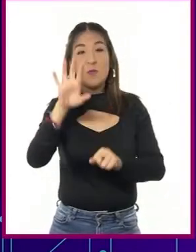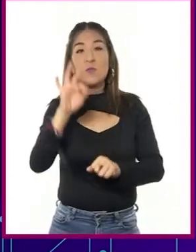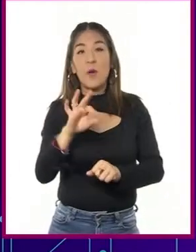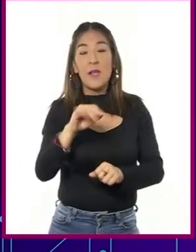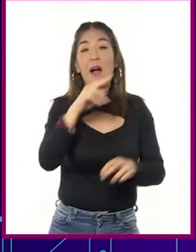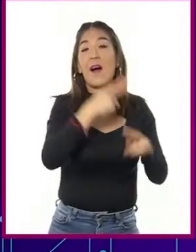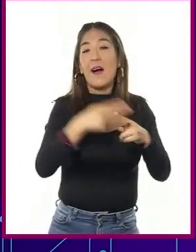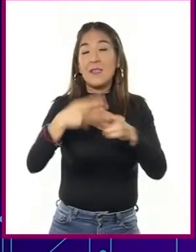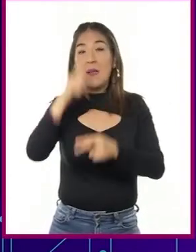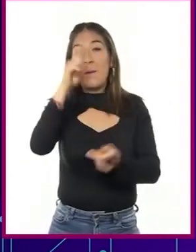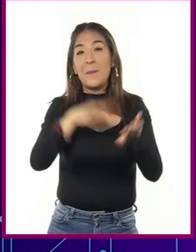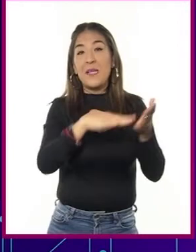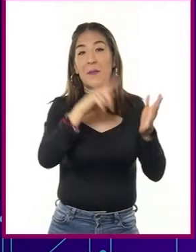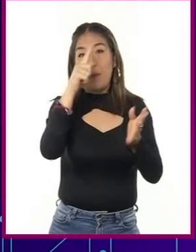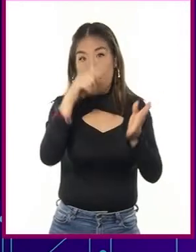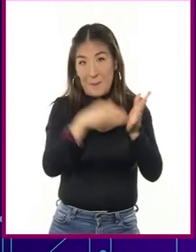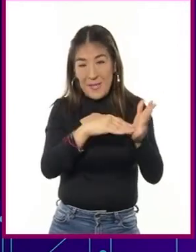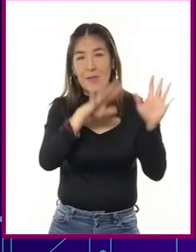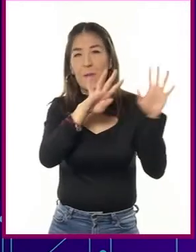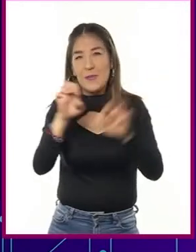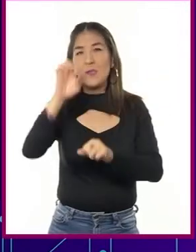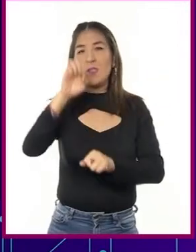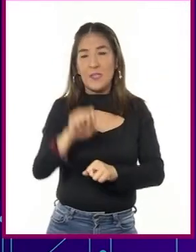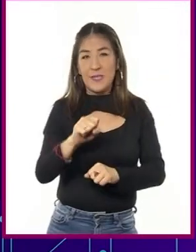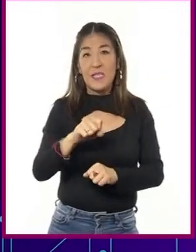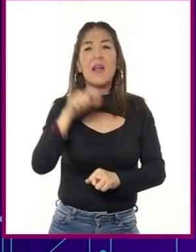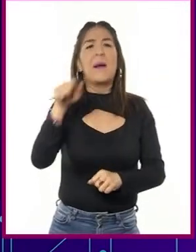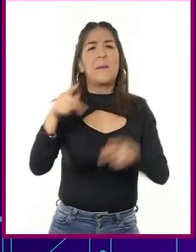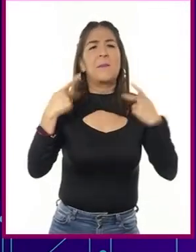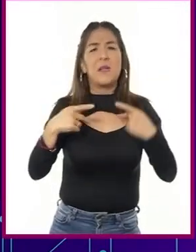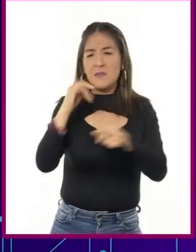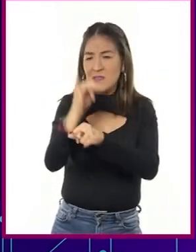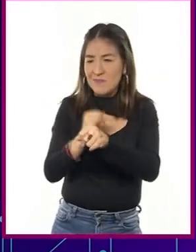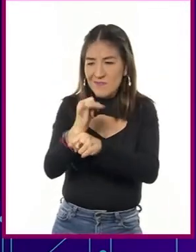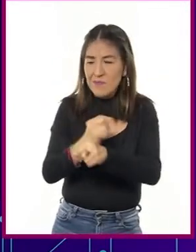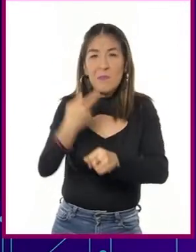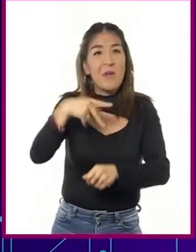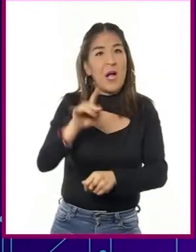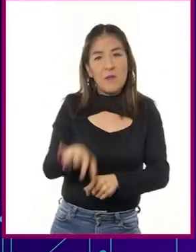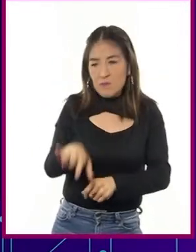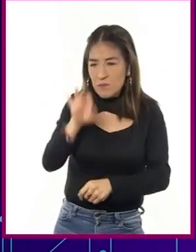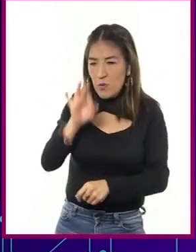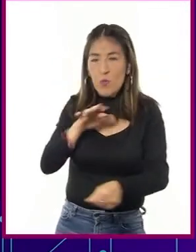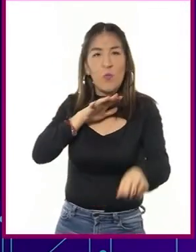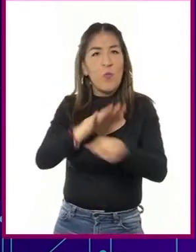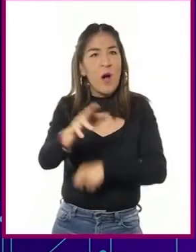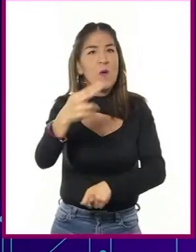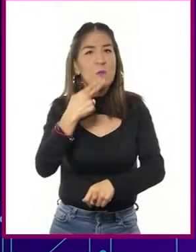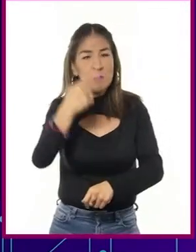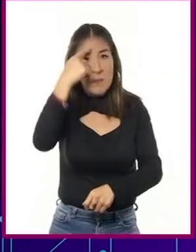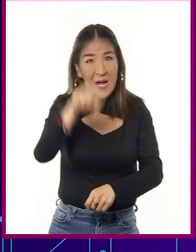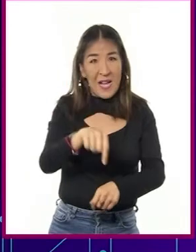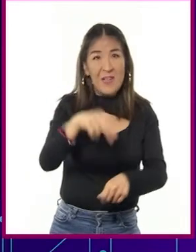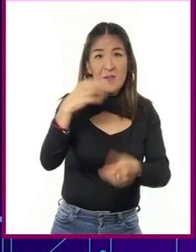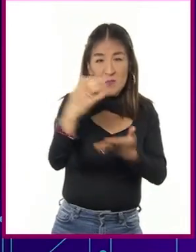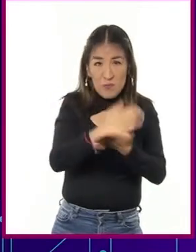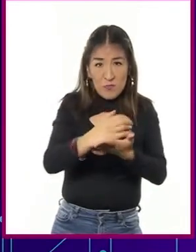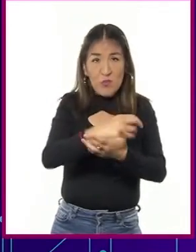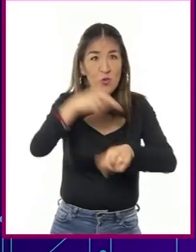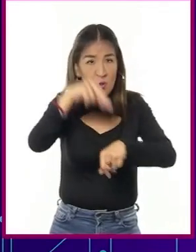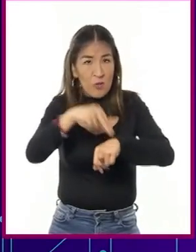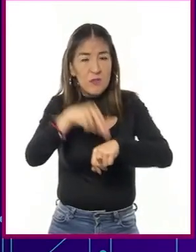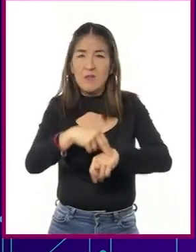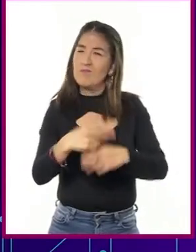1940 a 1960. Aunque los investigadores no pudieron encontrar ningún uso médico para la droga, las